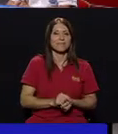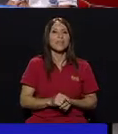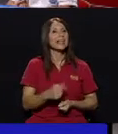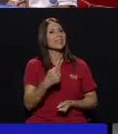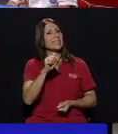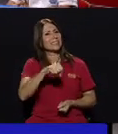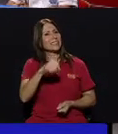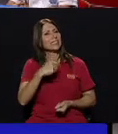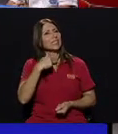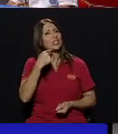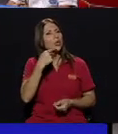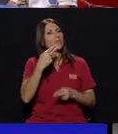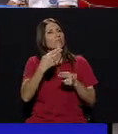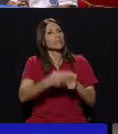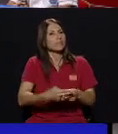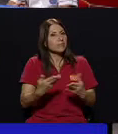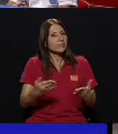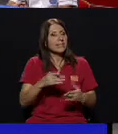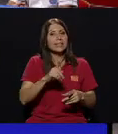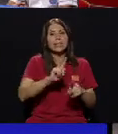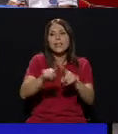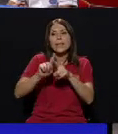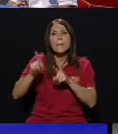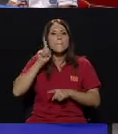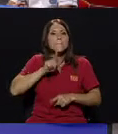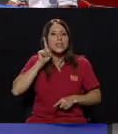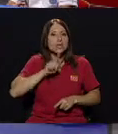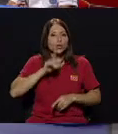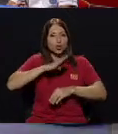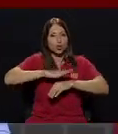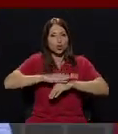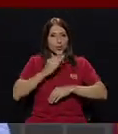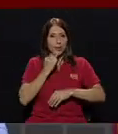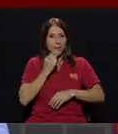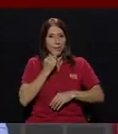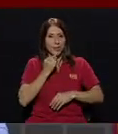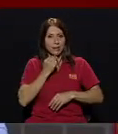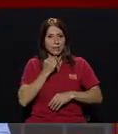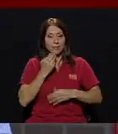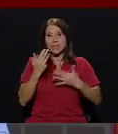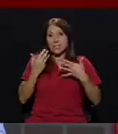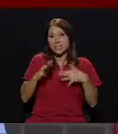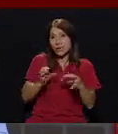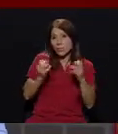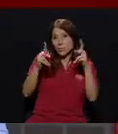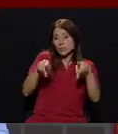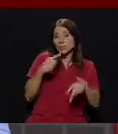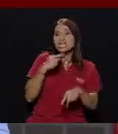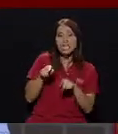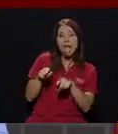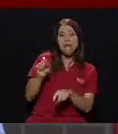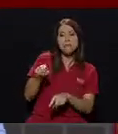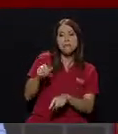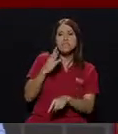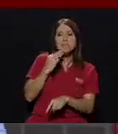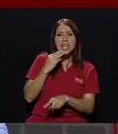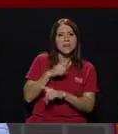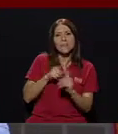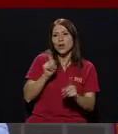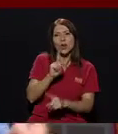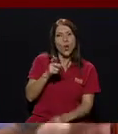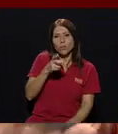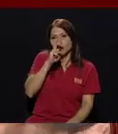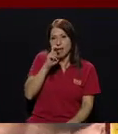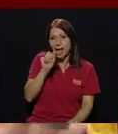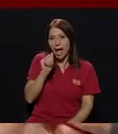llamo mitos que se han generado sobre la miel de abeja, y precisamente el adulterador se ha agarrado de ahí para producir una miel que no es miel de abeja. Es miel, pero no es miel de abeja.